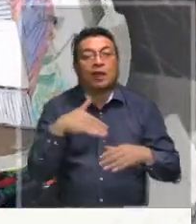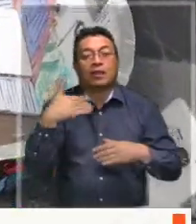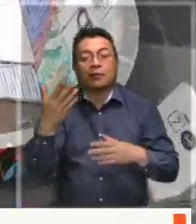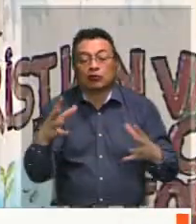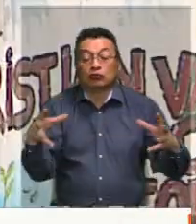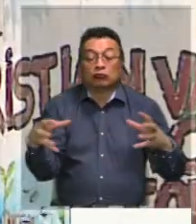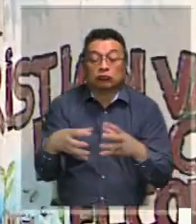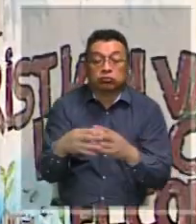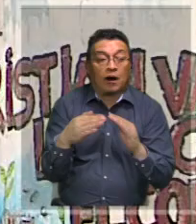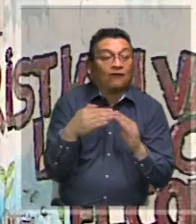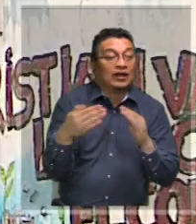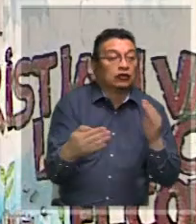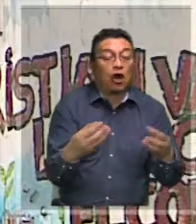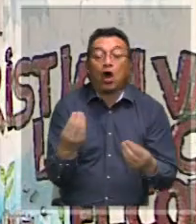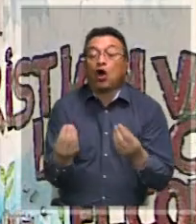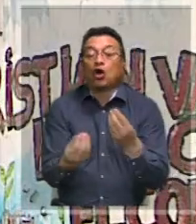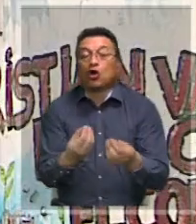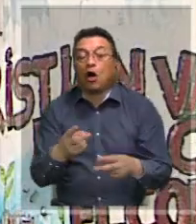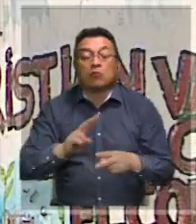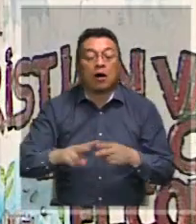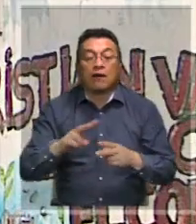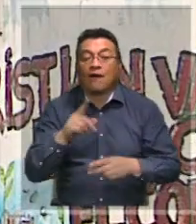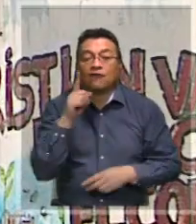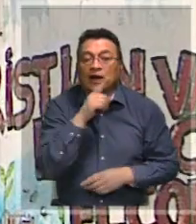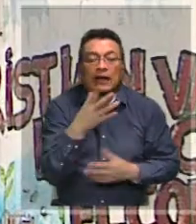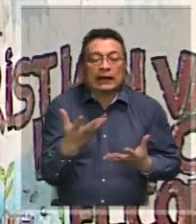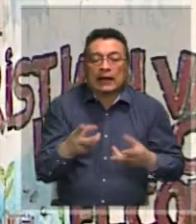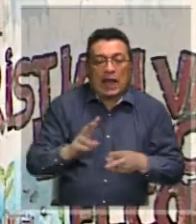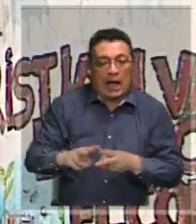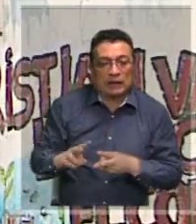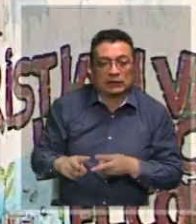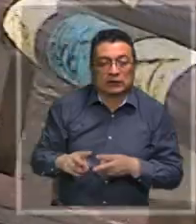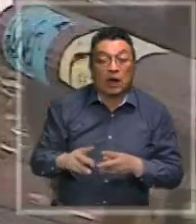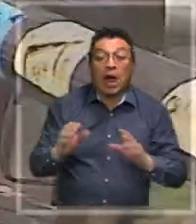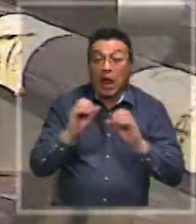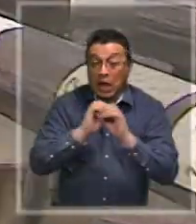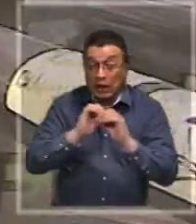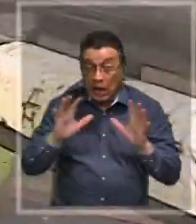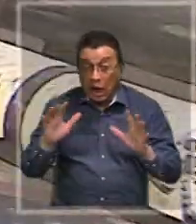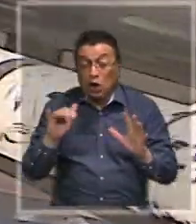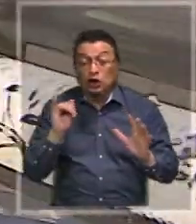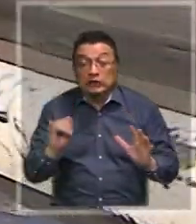vecinos, cómo quedará finalmente este espacio. Lo único claro por ahora es que a